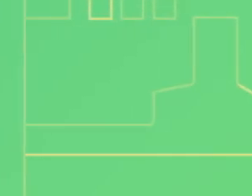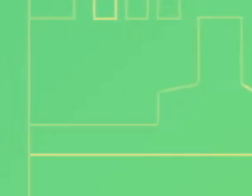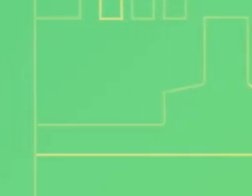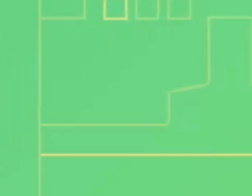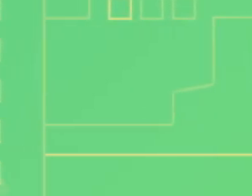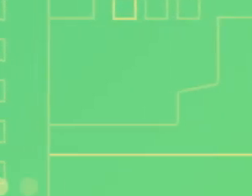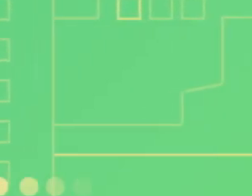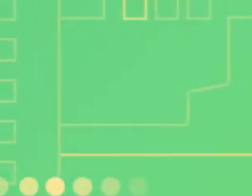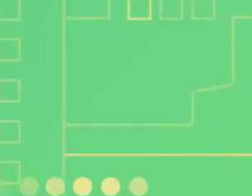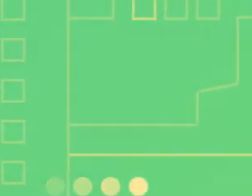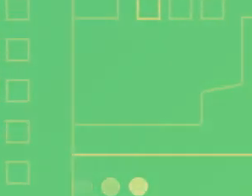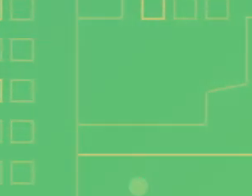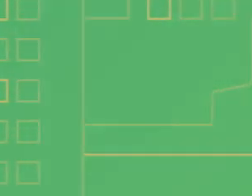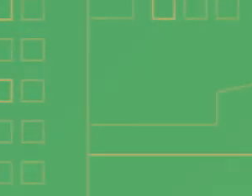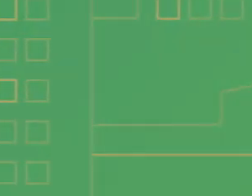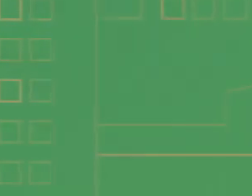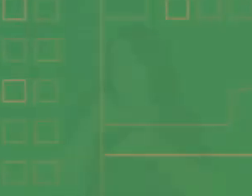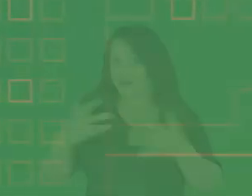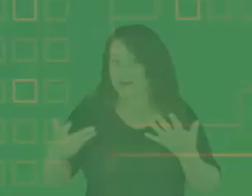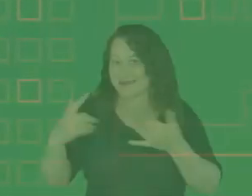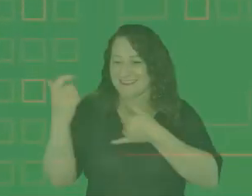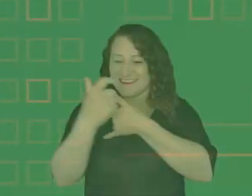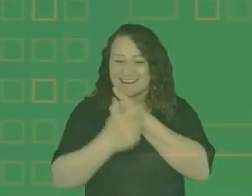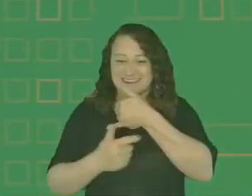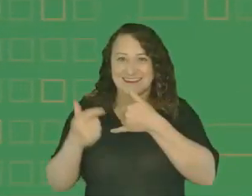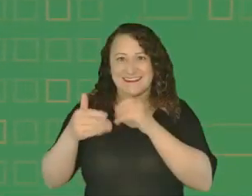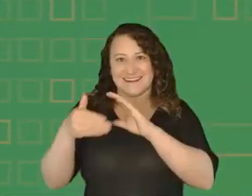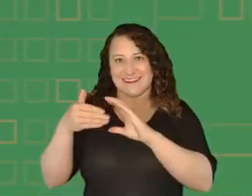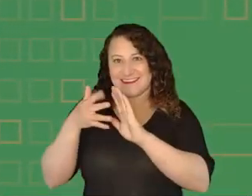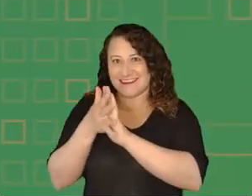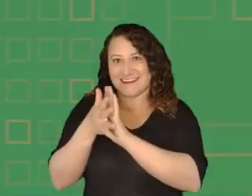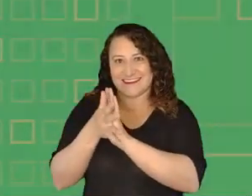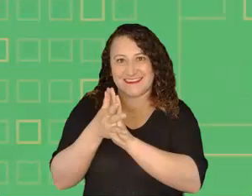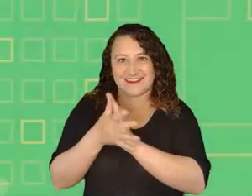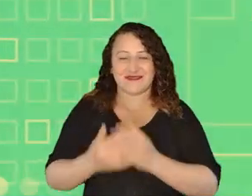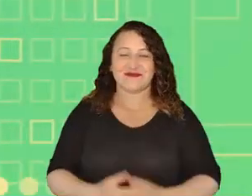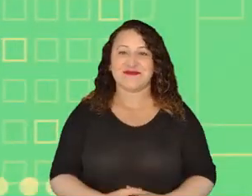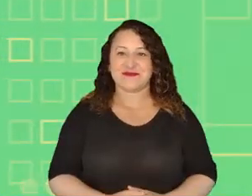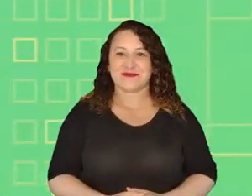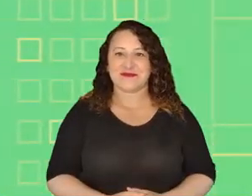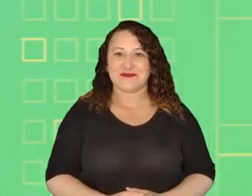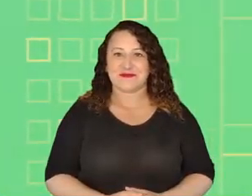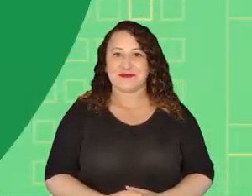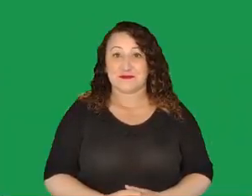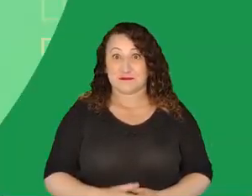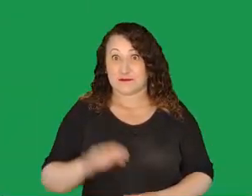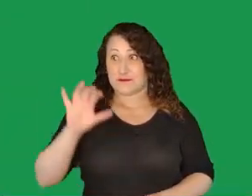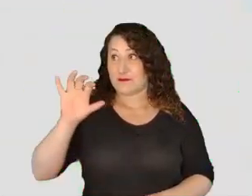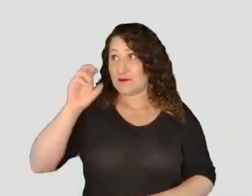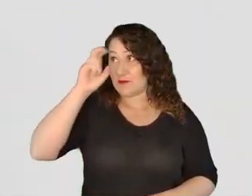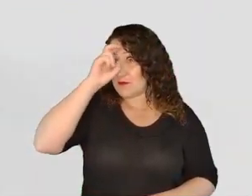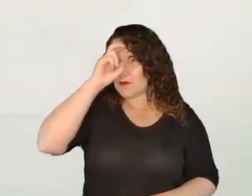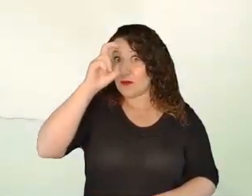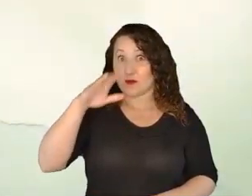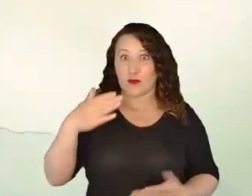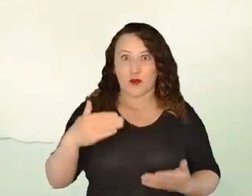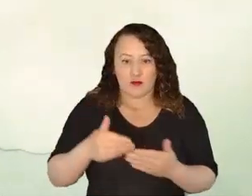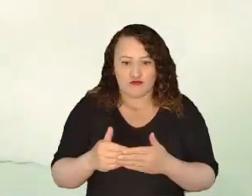iniciamos este jueves 21 de diciembre con nuestro habitual recorrido meteorológico de la